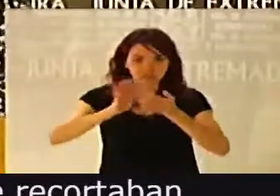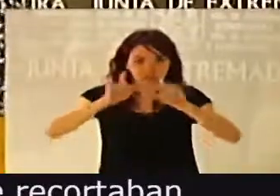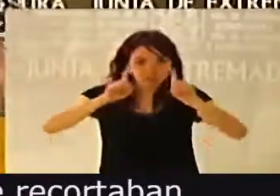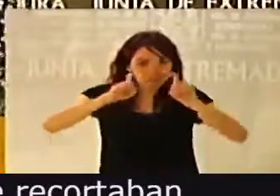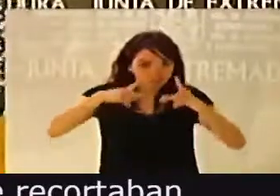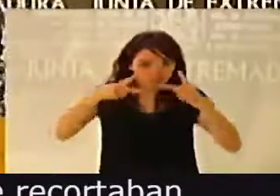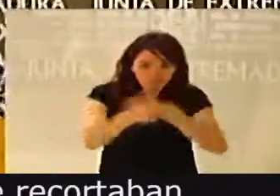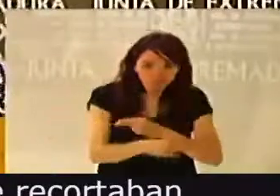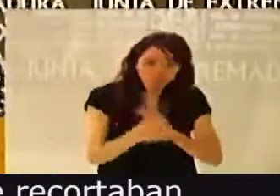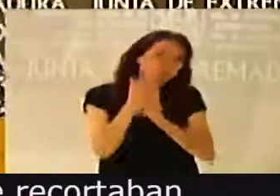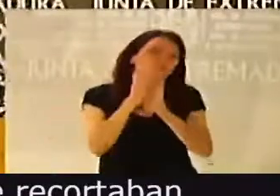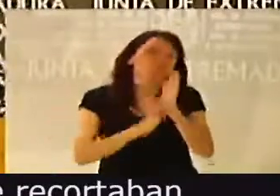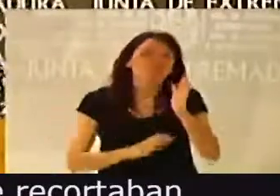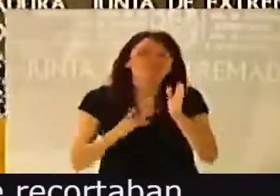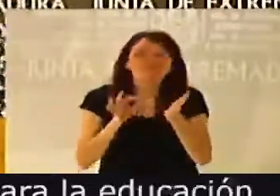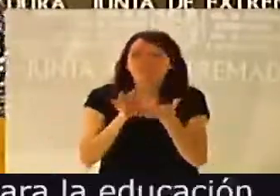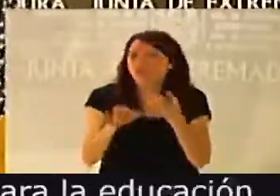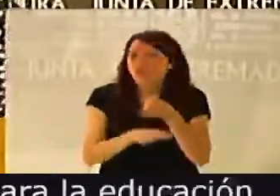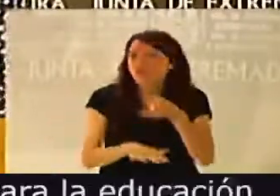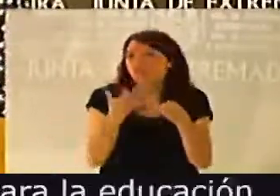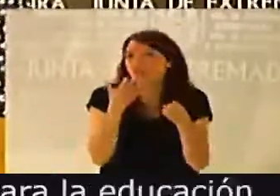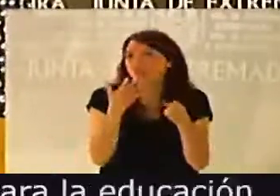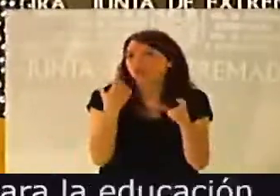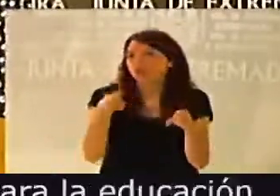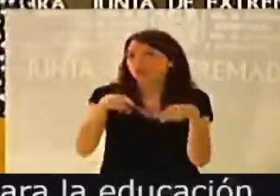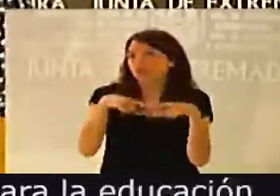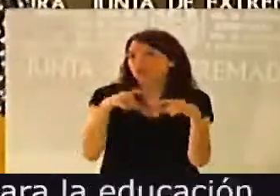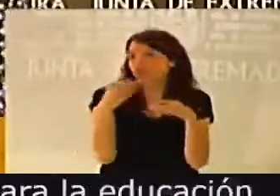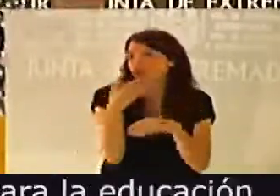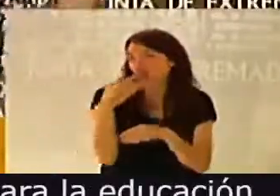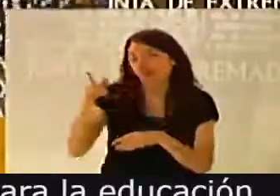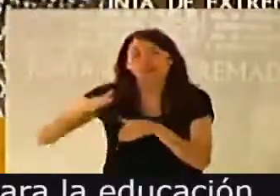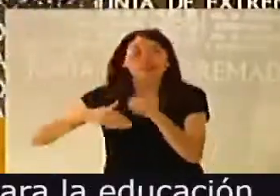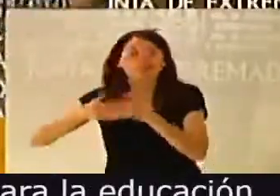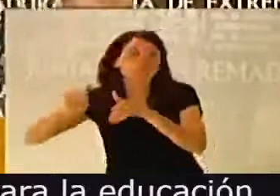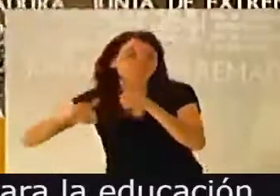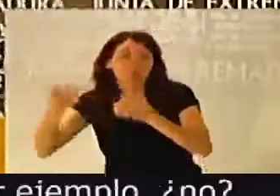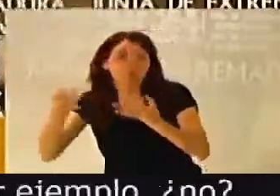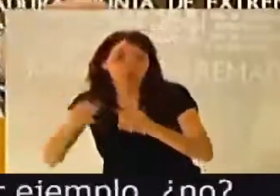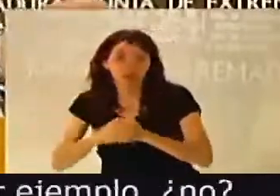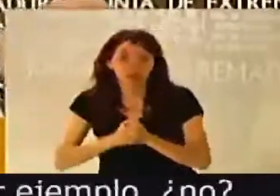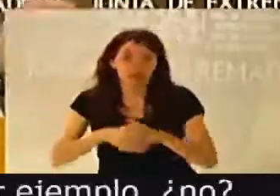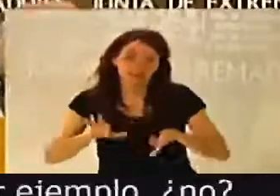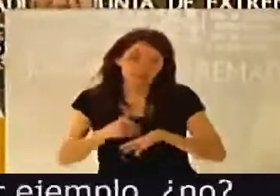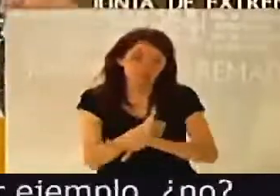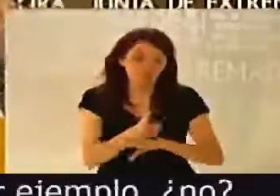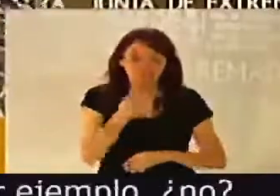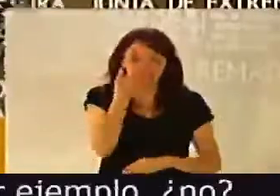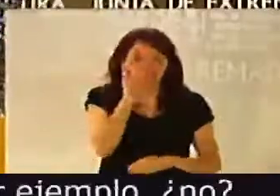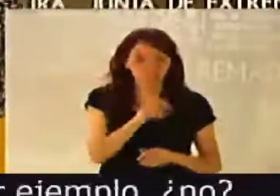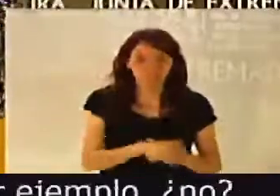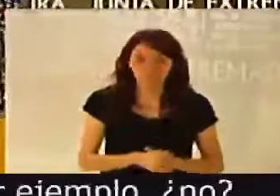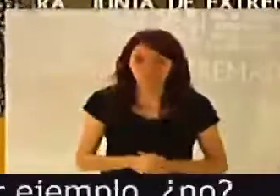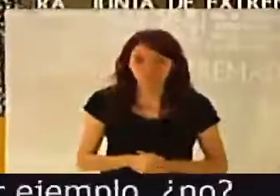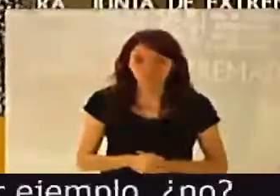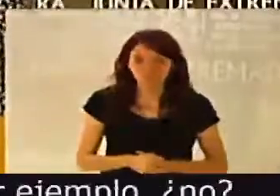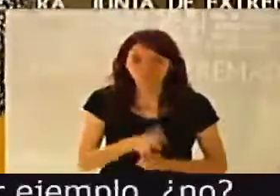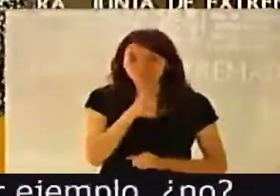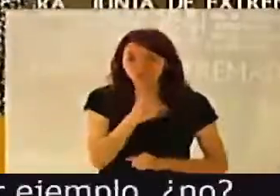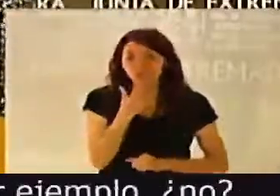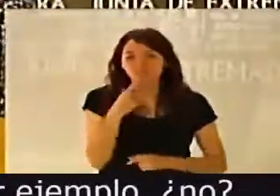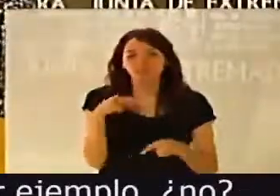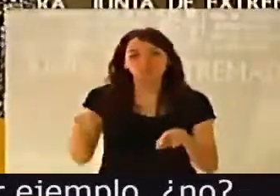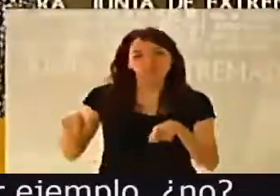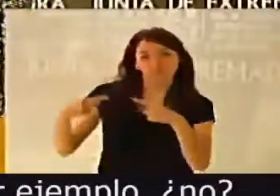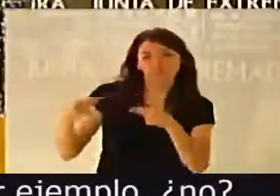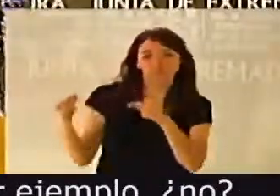educación, servicios básicos como el transporte escolar, por ejemplo, ¿no? Pero yo sé que esto a la gente no le interesa, porque dirán, oiga, esa es una pelea suya, que ahora